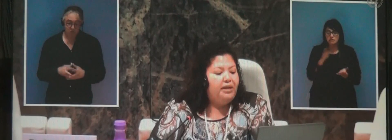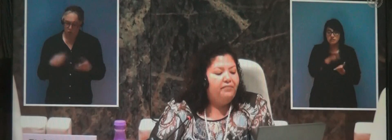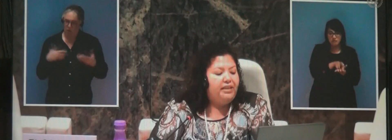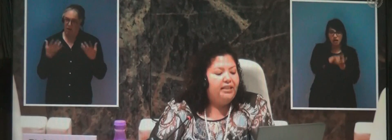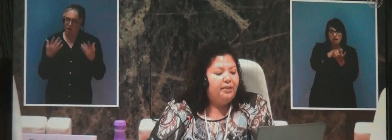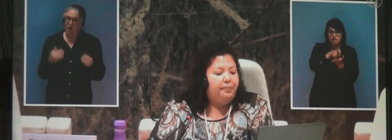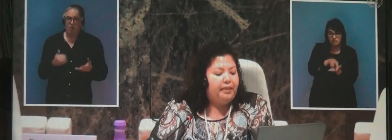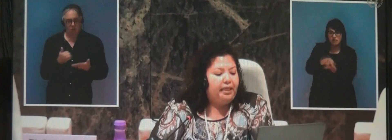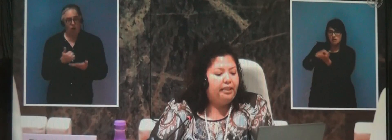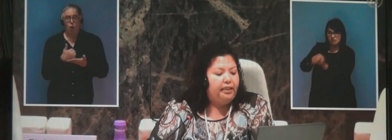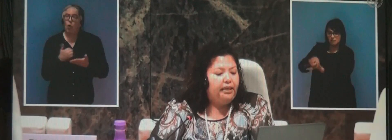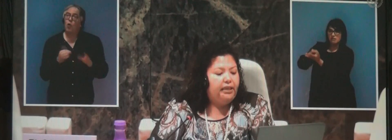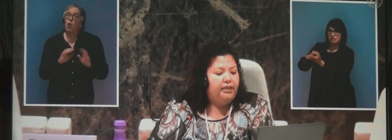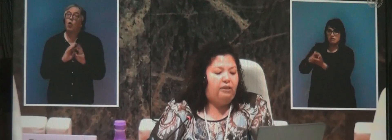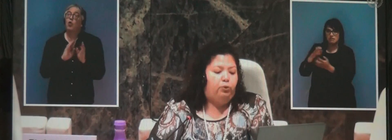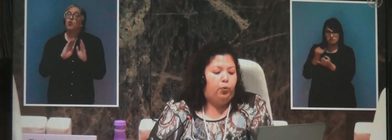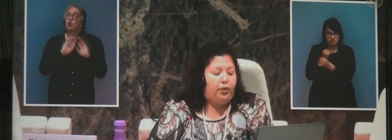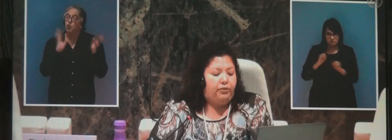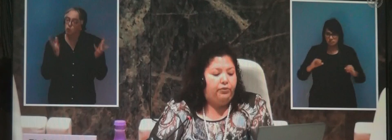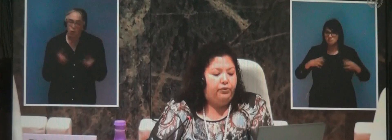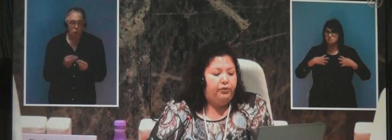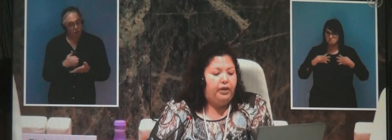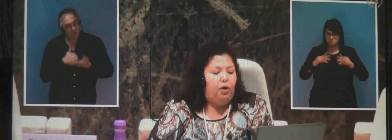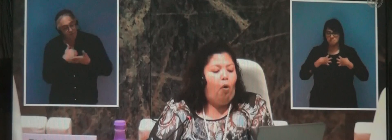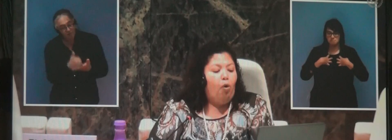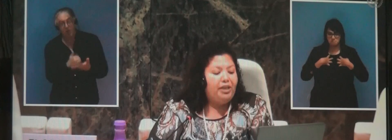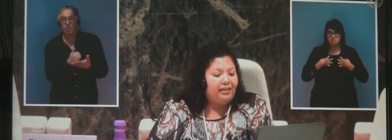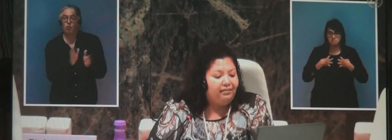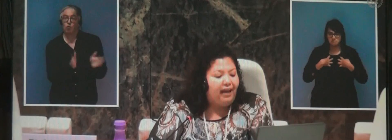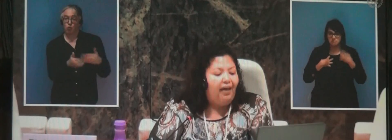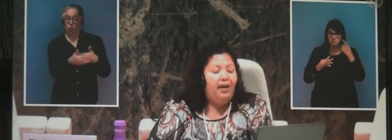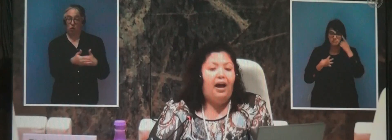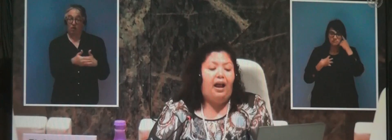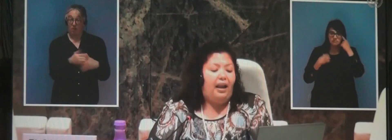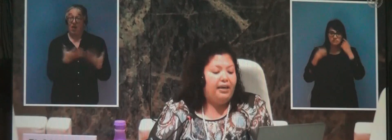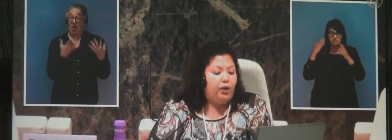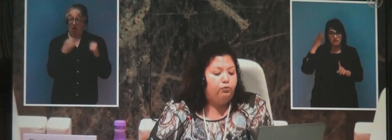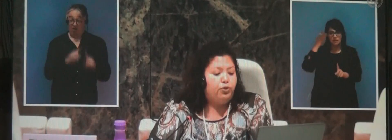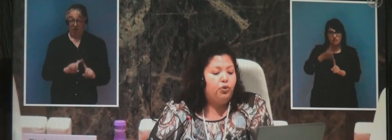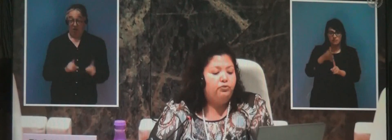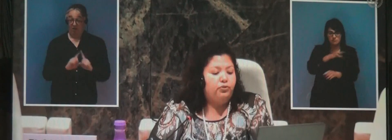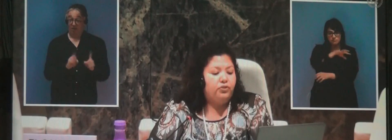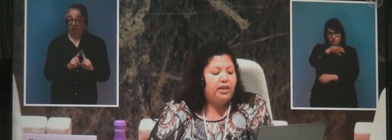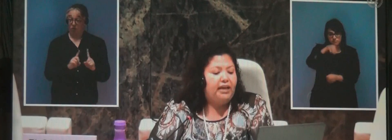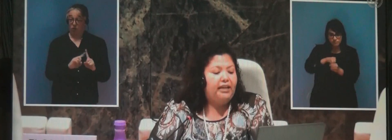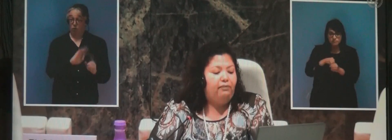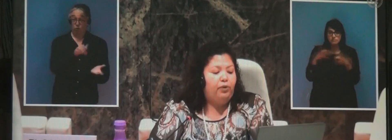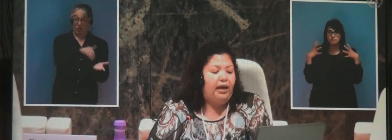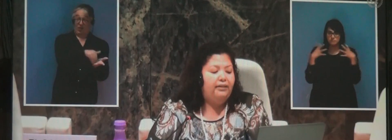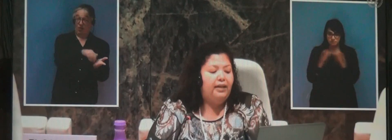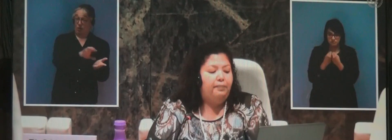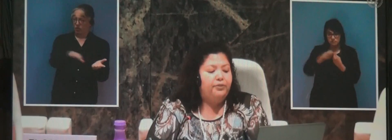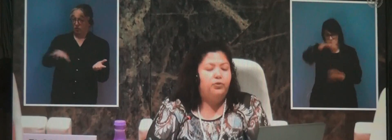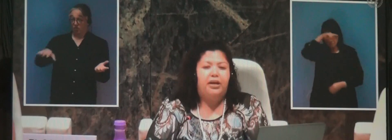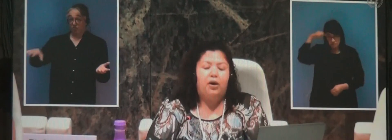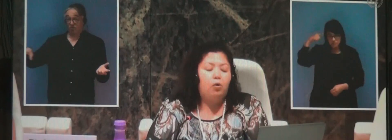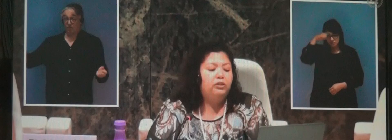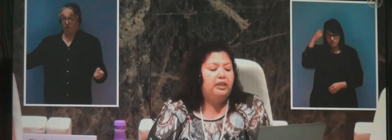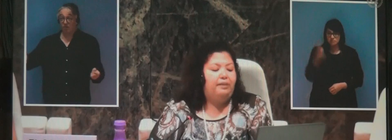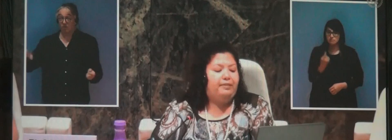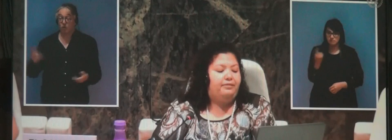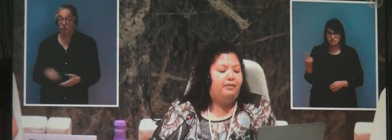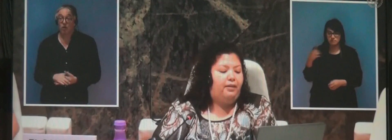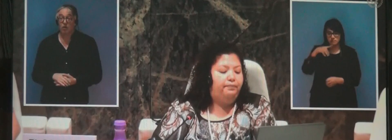para una vida independiente y de autocuido, orientada a la inclusión social y laboral de las personas